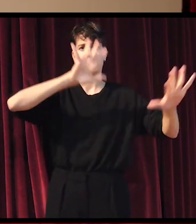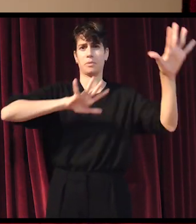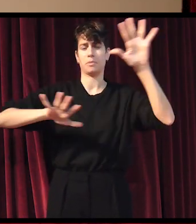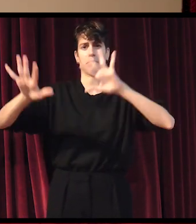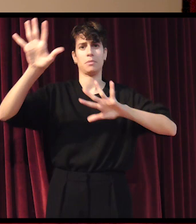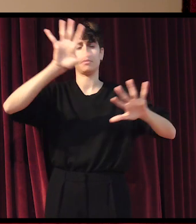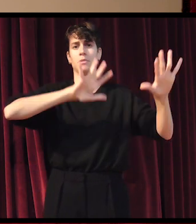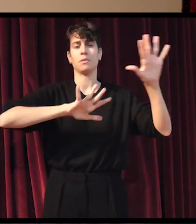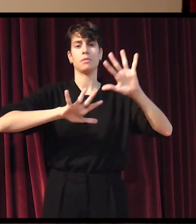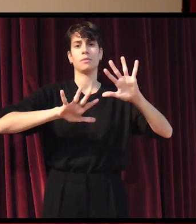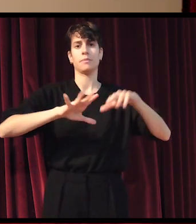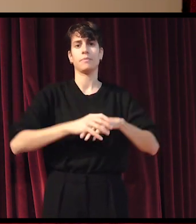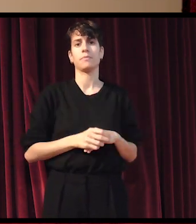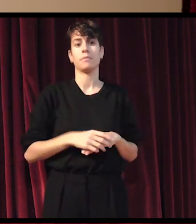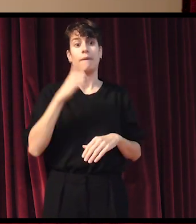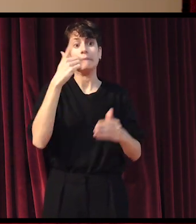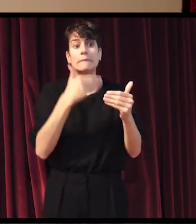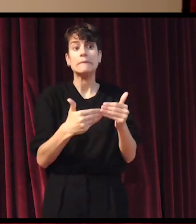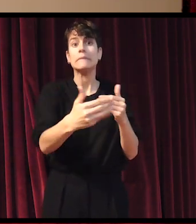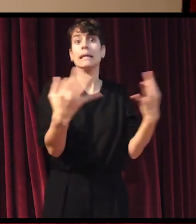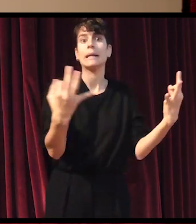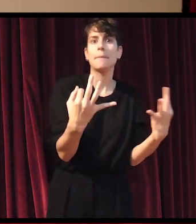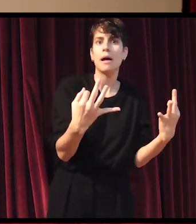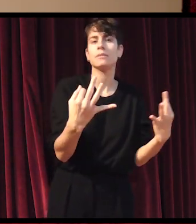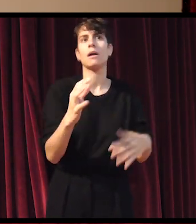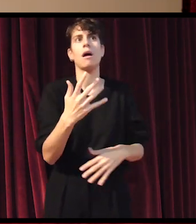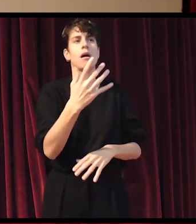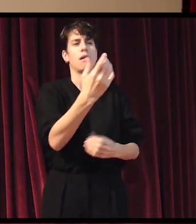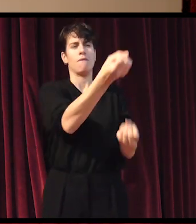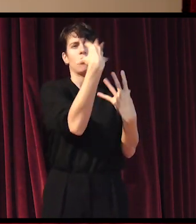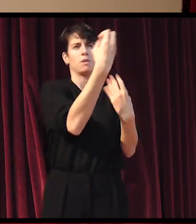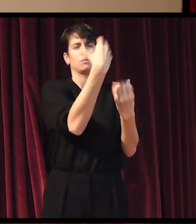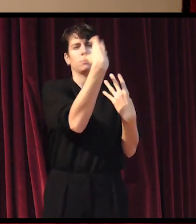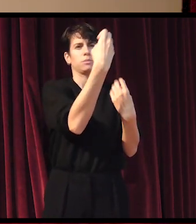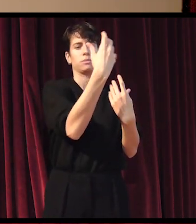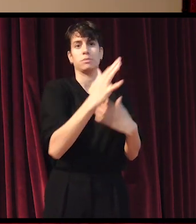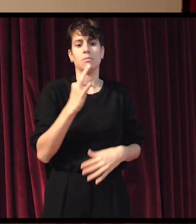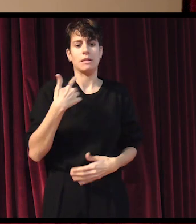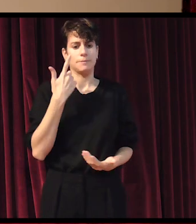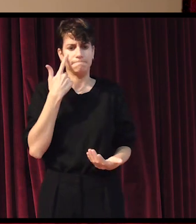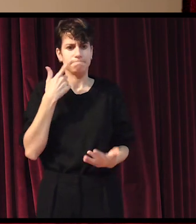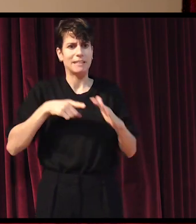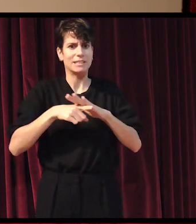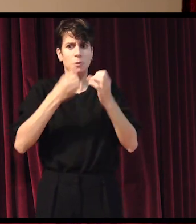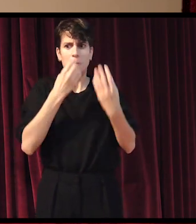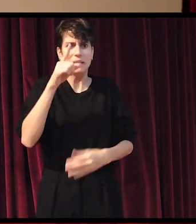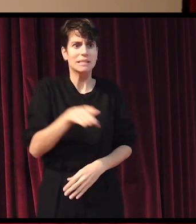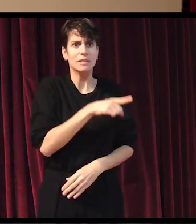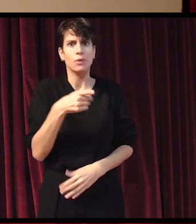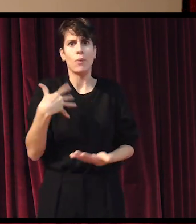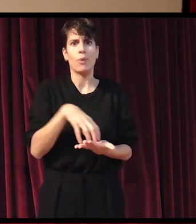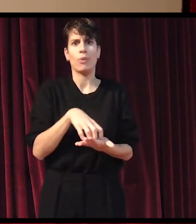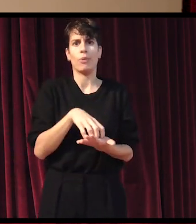de lo que va a ocurrir o de si realmente estás haciendo las cosas bien, ¿no? Que la intención en todo momento es hacer las cosas de manera